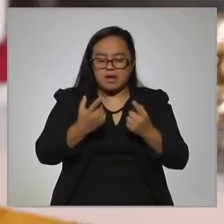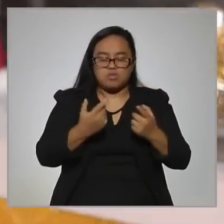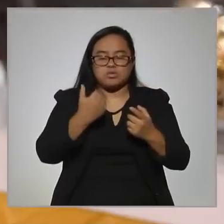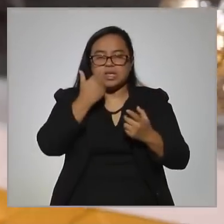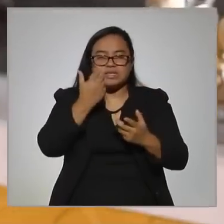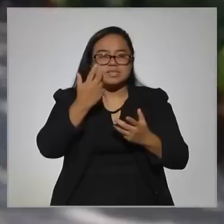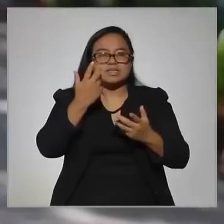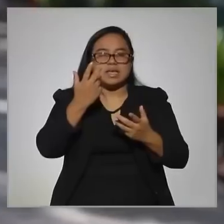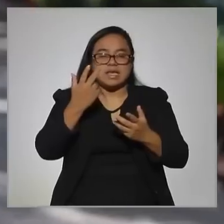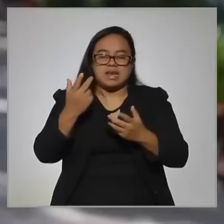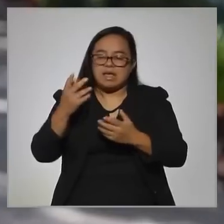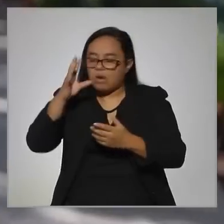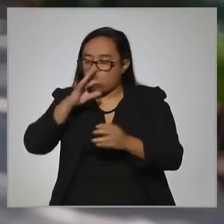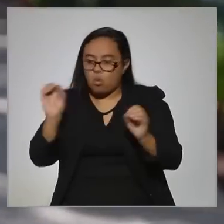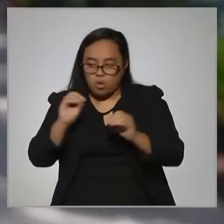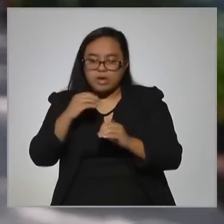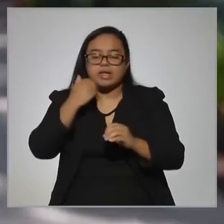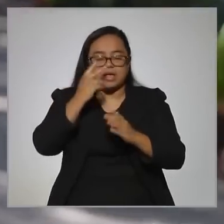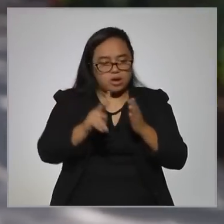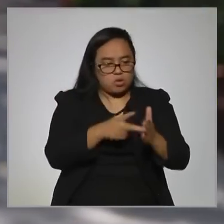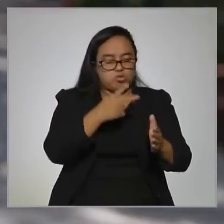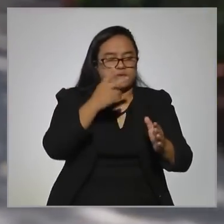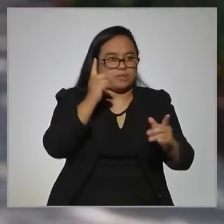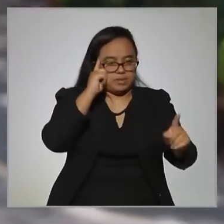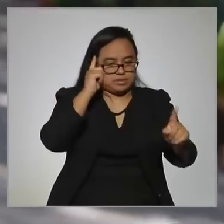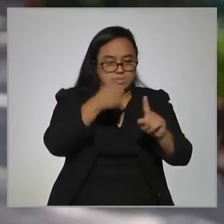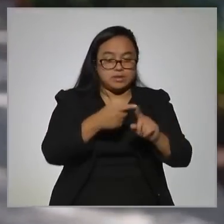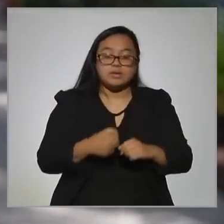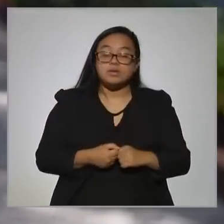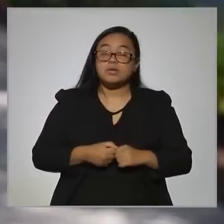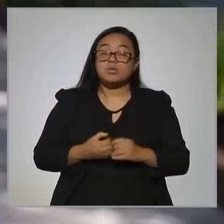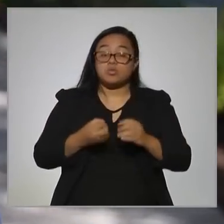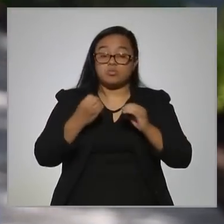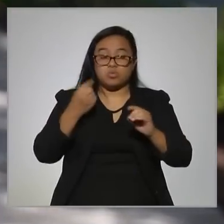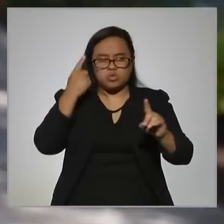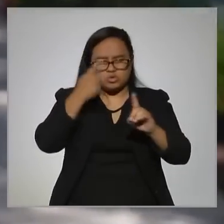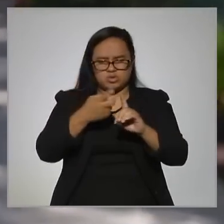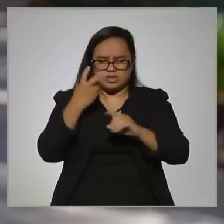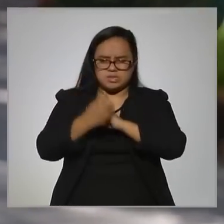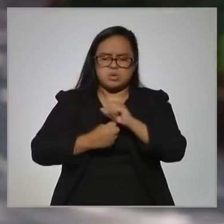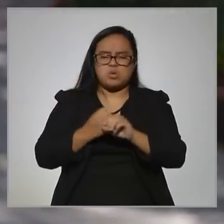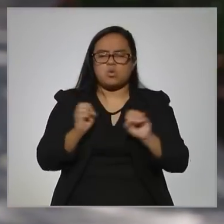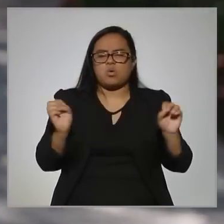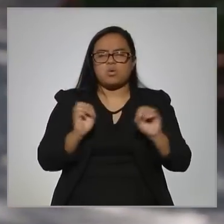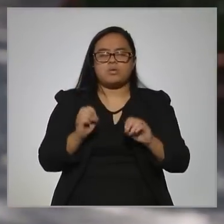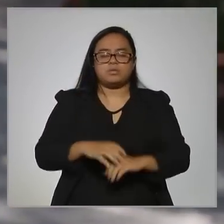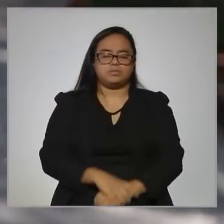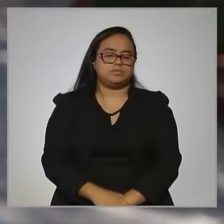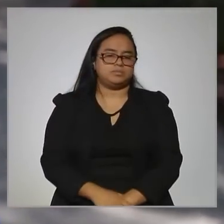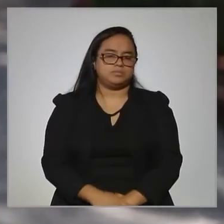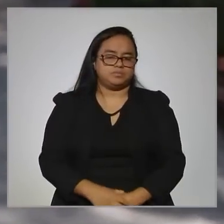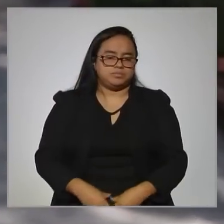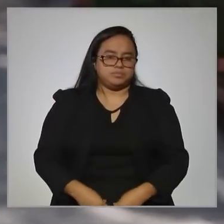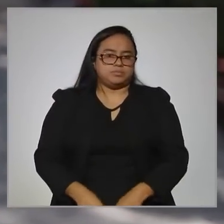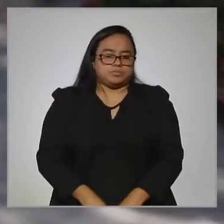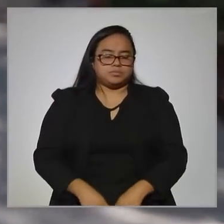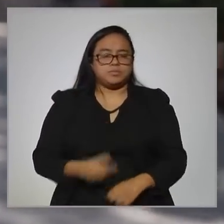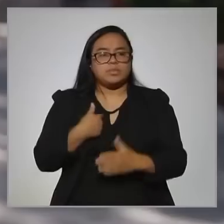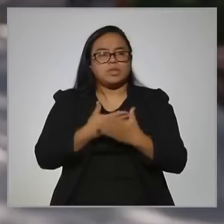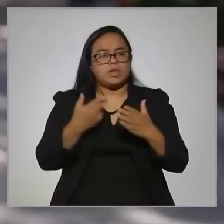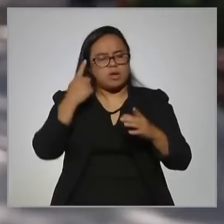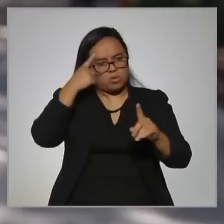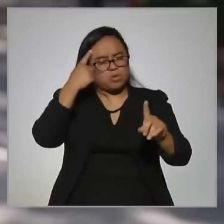y volver a retomar. Pues prácticamente no hago muchos objetivos en el año. Prefiero hacer metas a corto plazo.